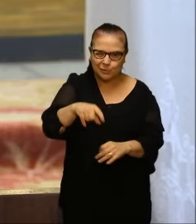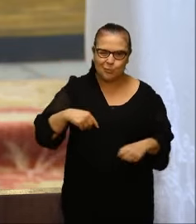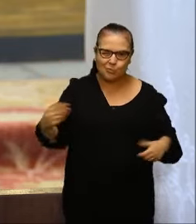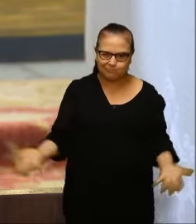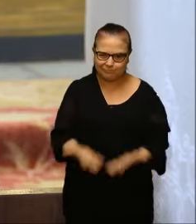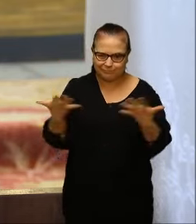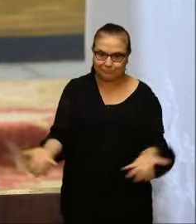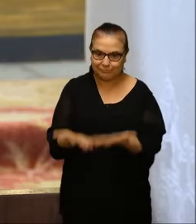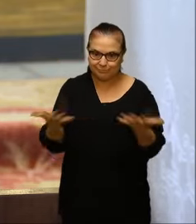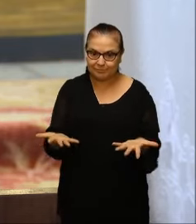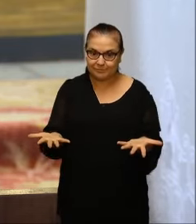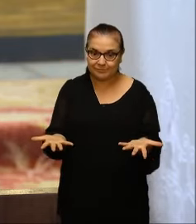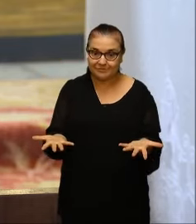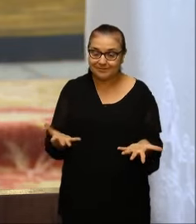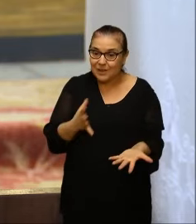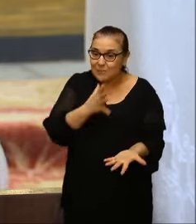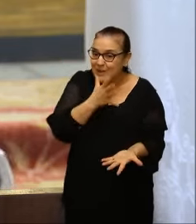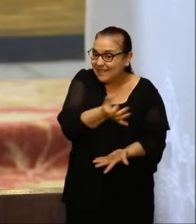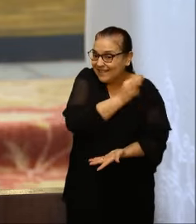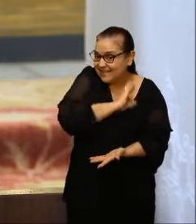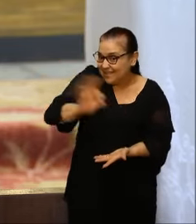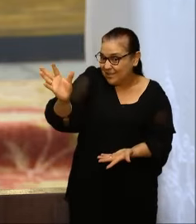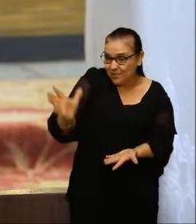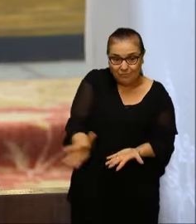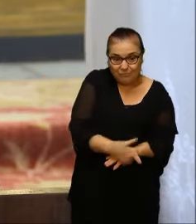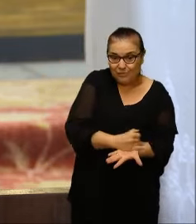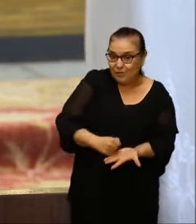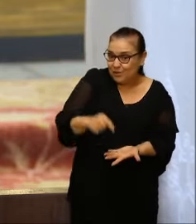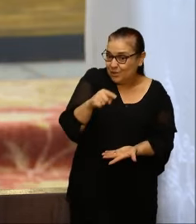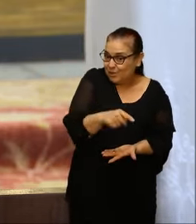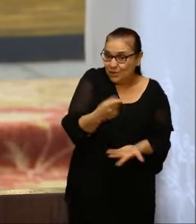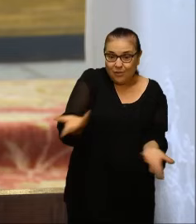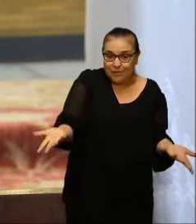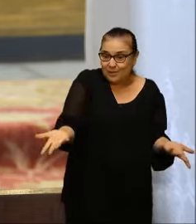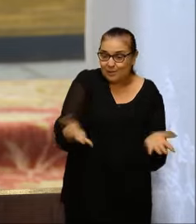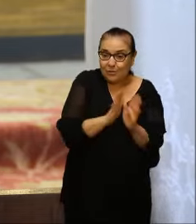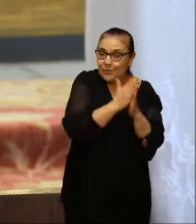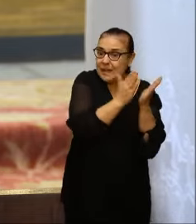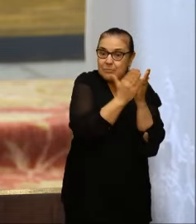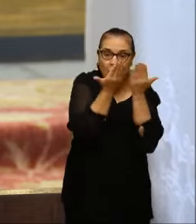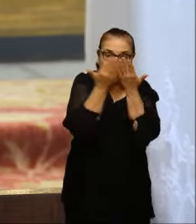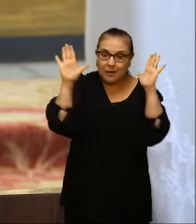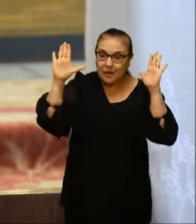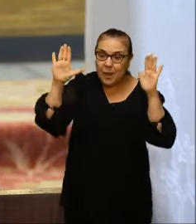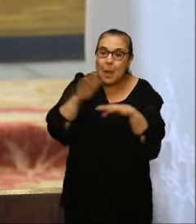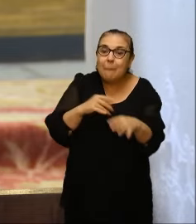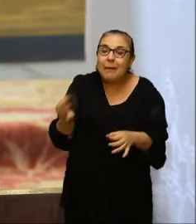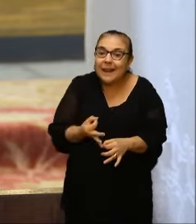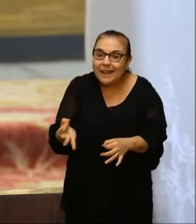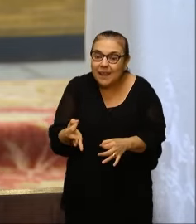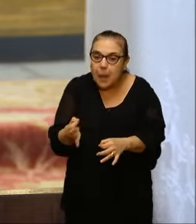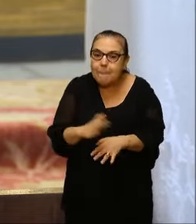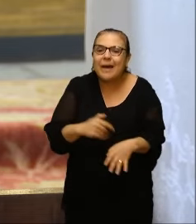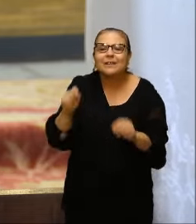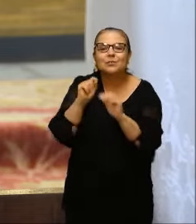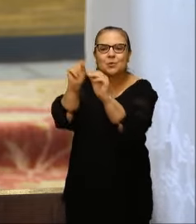pilas. Porque el Señor, todo esto que te anuncia y todo lo que ves en el Apocalipsis, ¿sabes para qué es? Para que le alabes con tu